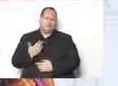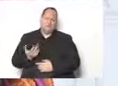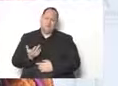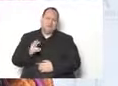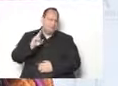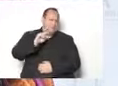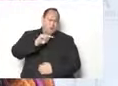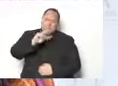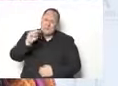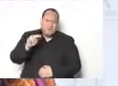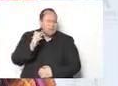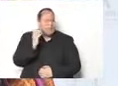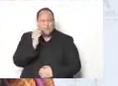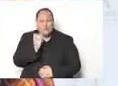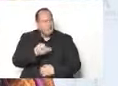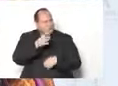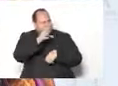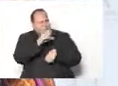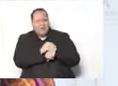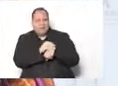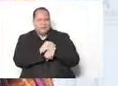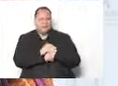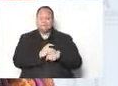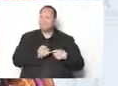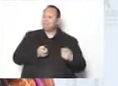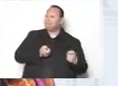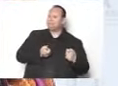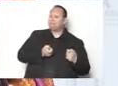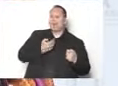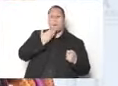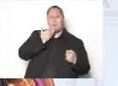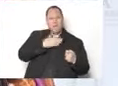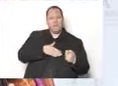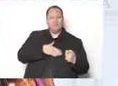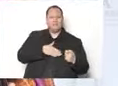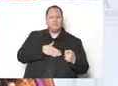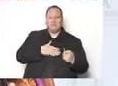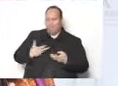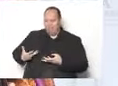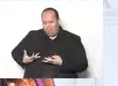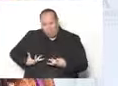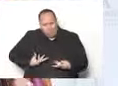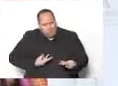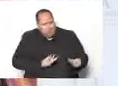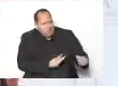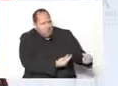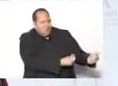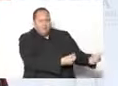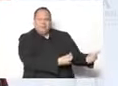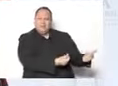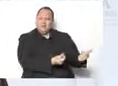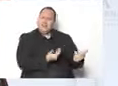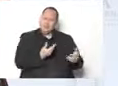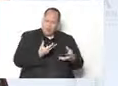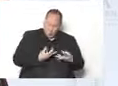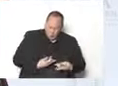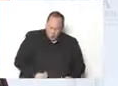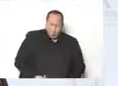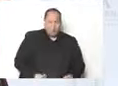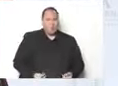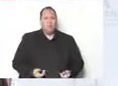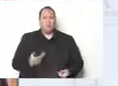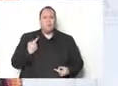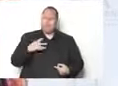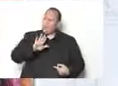ningún momento que por una mala gestión se puedan afectar los recursos que son